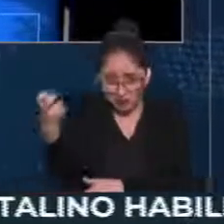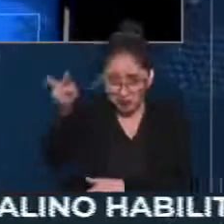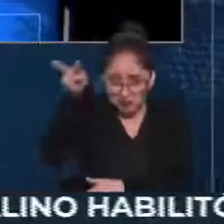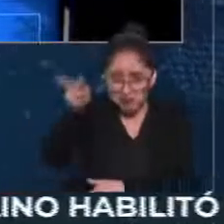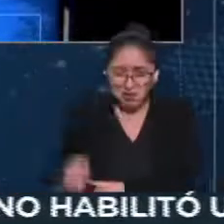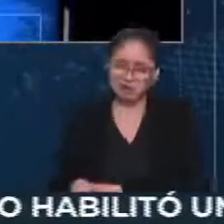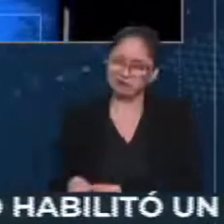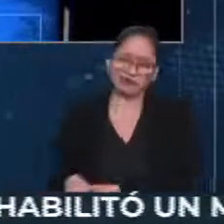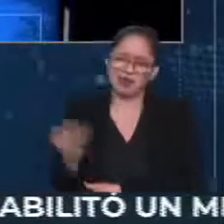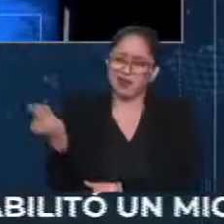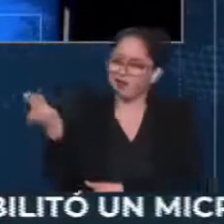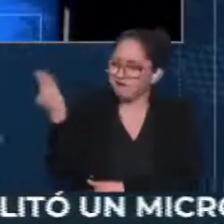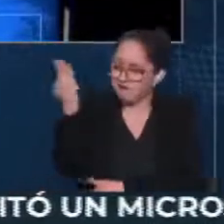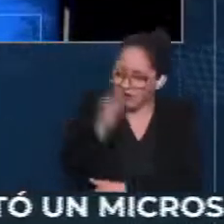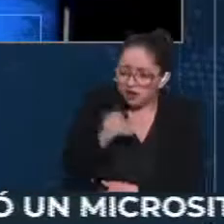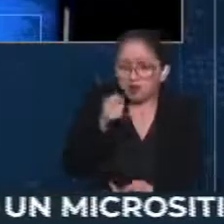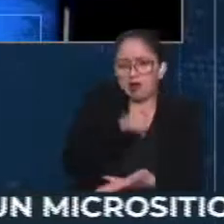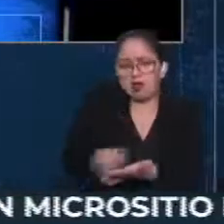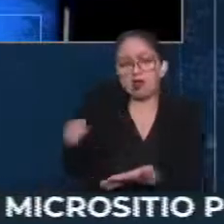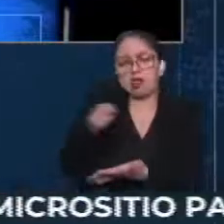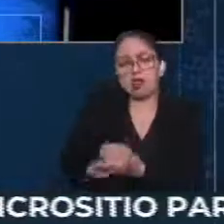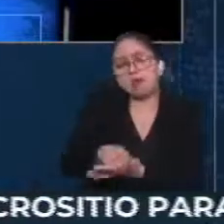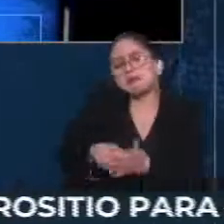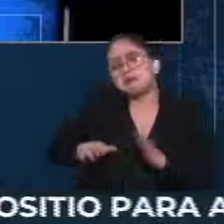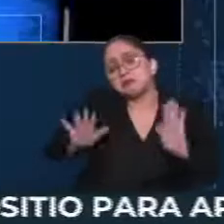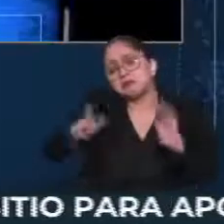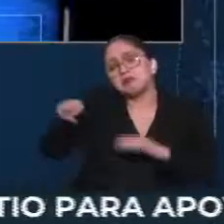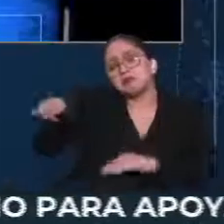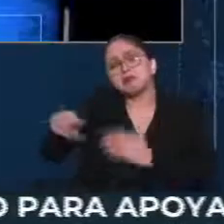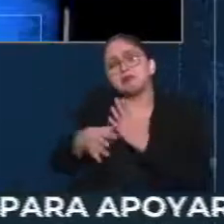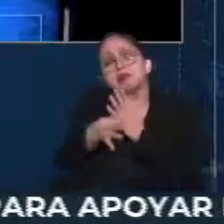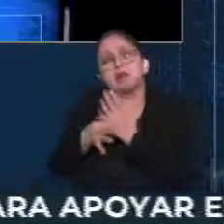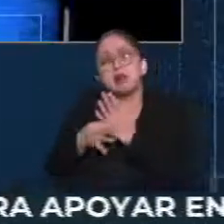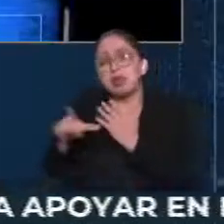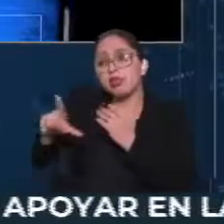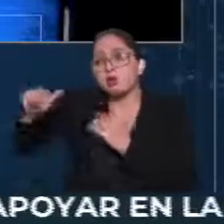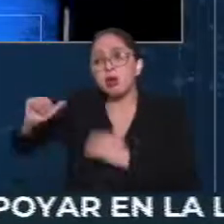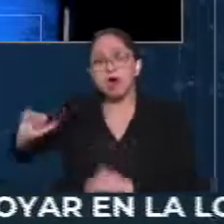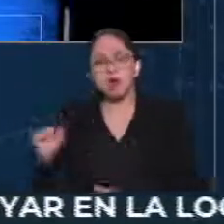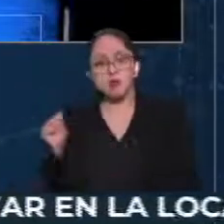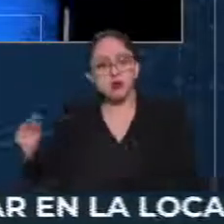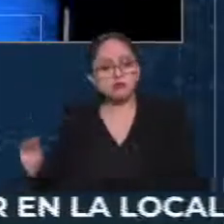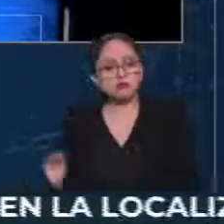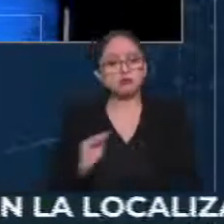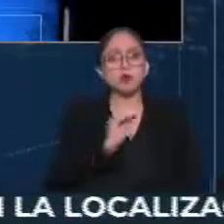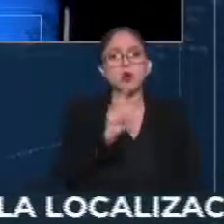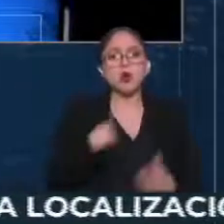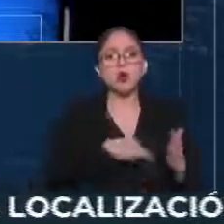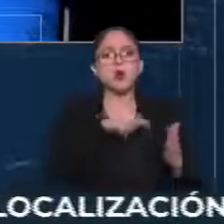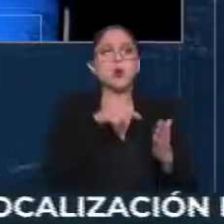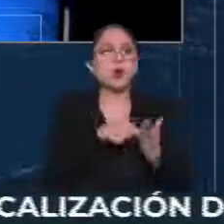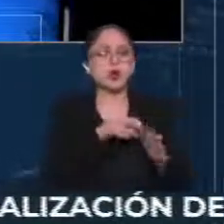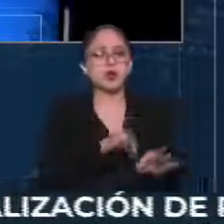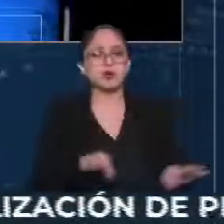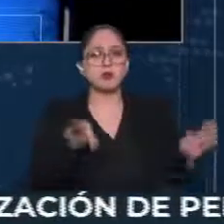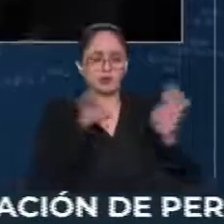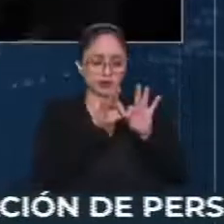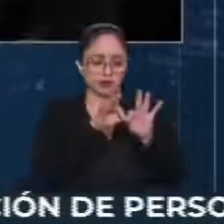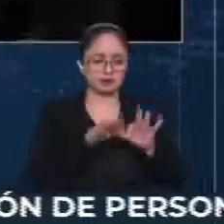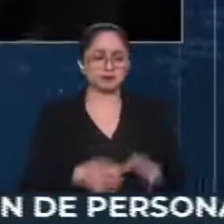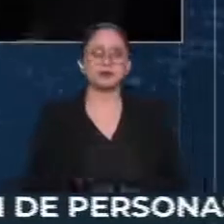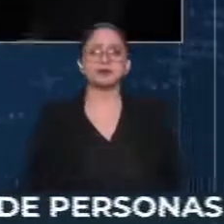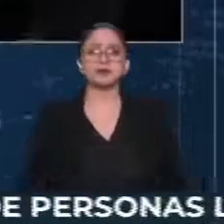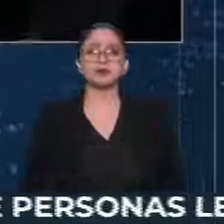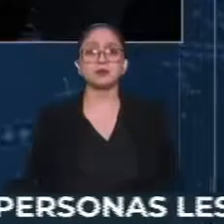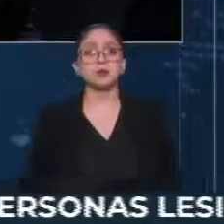que estos personajes estén en espacios mediáticos importantes. Es más libre que nunca, yo acotaría